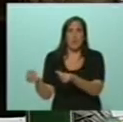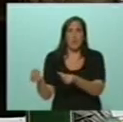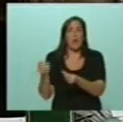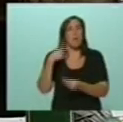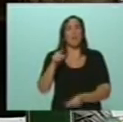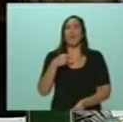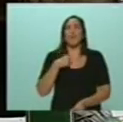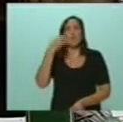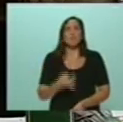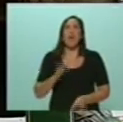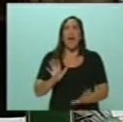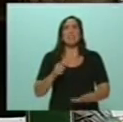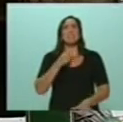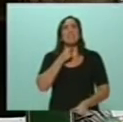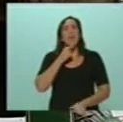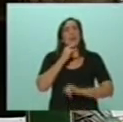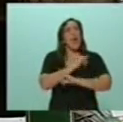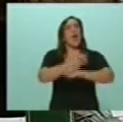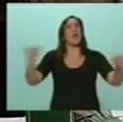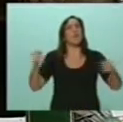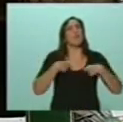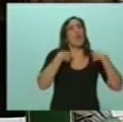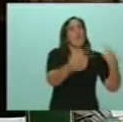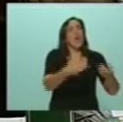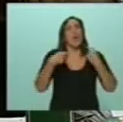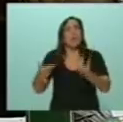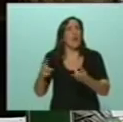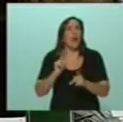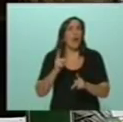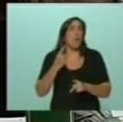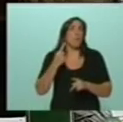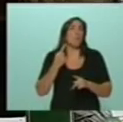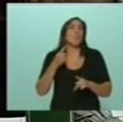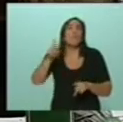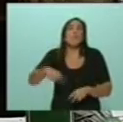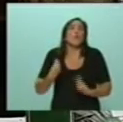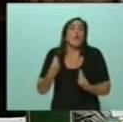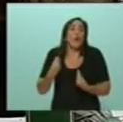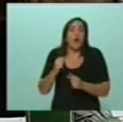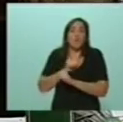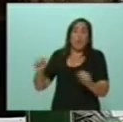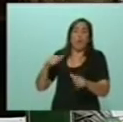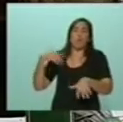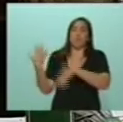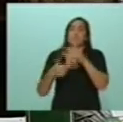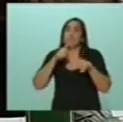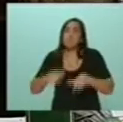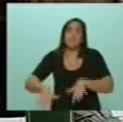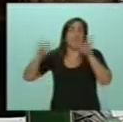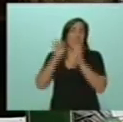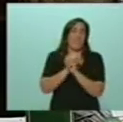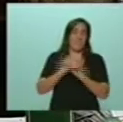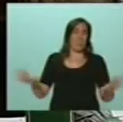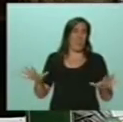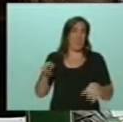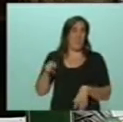que anunciar y mucho menos que dar. Porque esto no es producto de una determinada situación social, sino de una verdadera